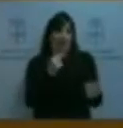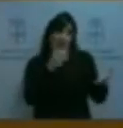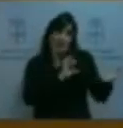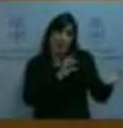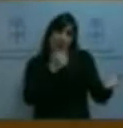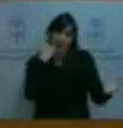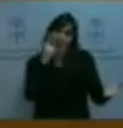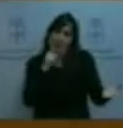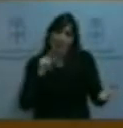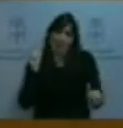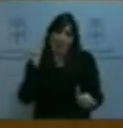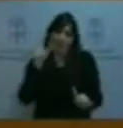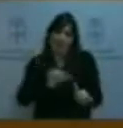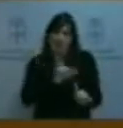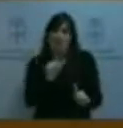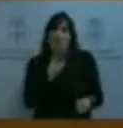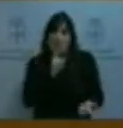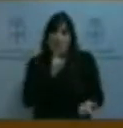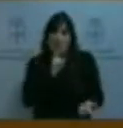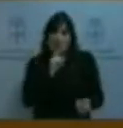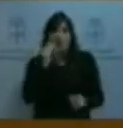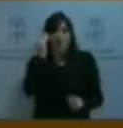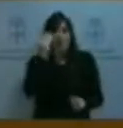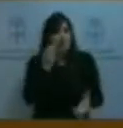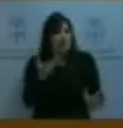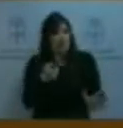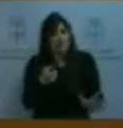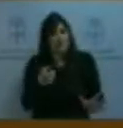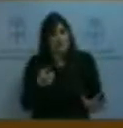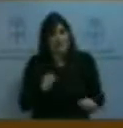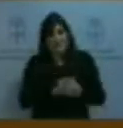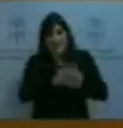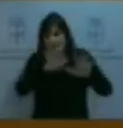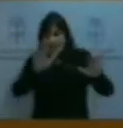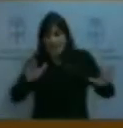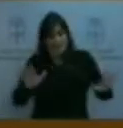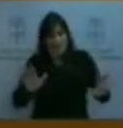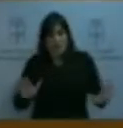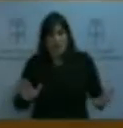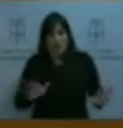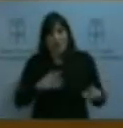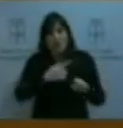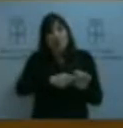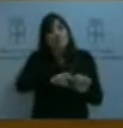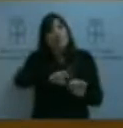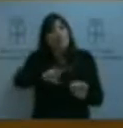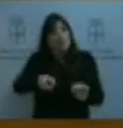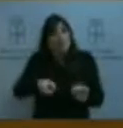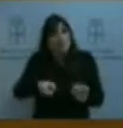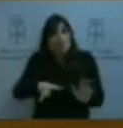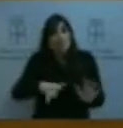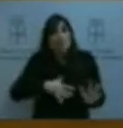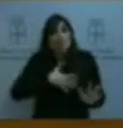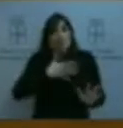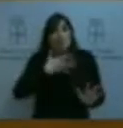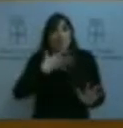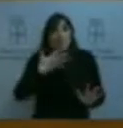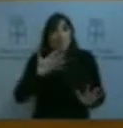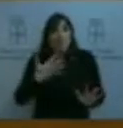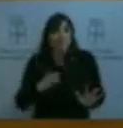era suficientemente clarificadora. Hay otros aspectos en los que seguramente que no vamos a estar de acuerdo, pero es